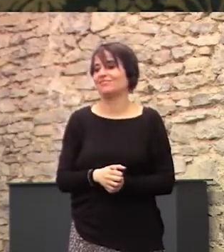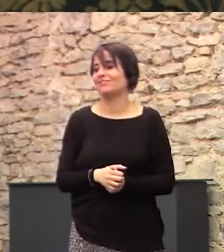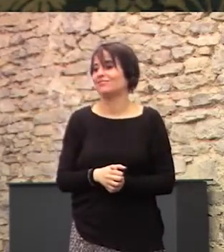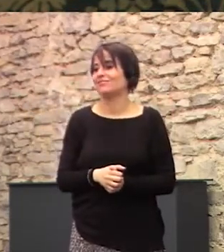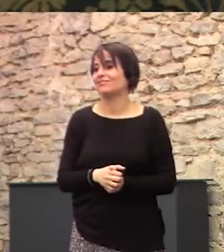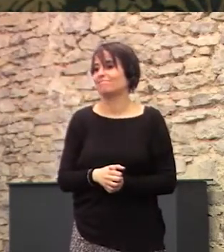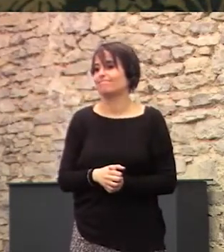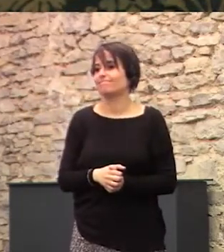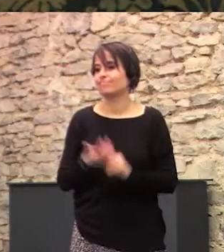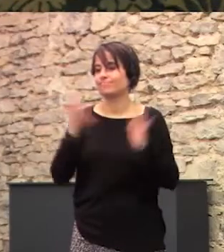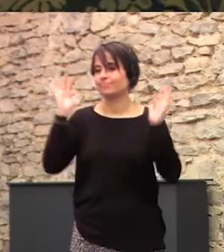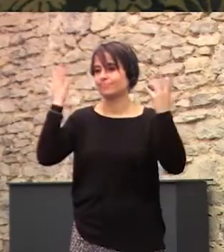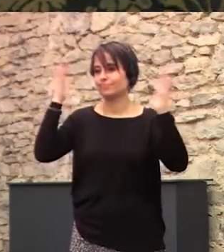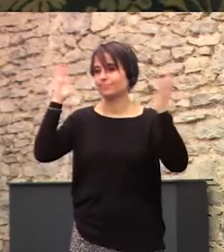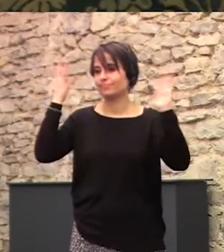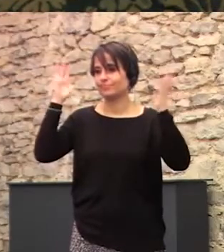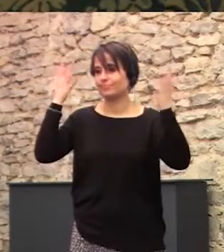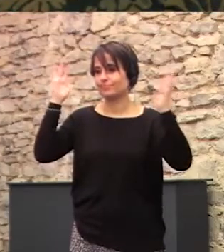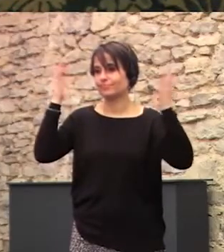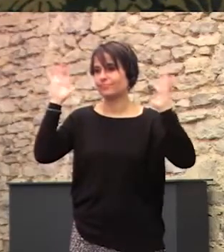Muchas gracias. Allá.